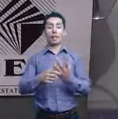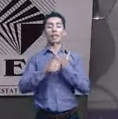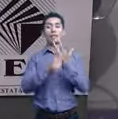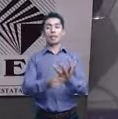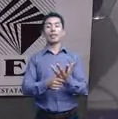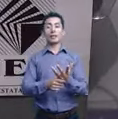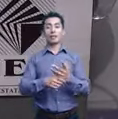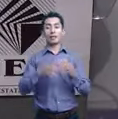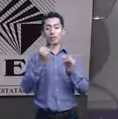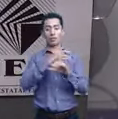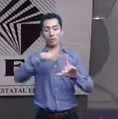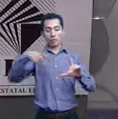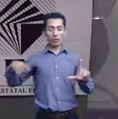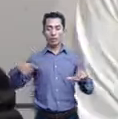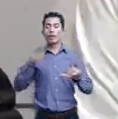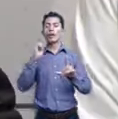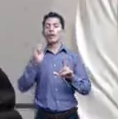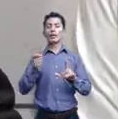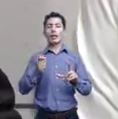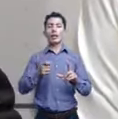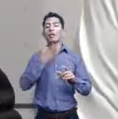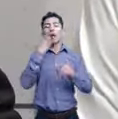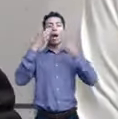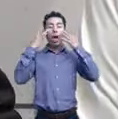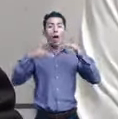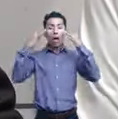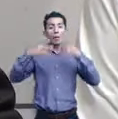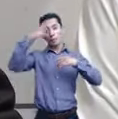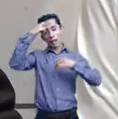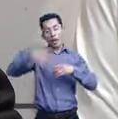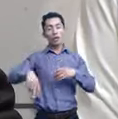que estadísticamente la tasa de abandono escolar de México